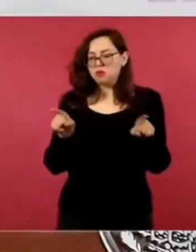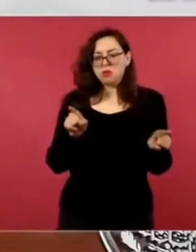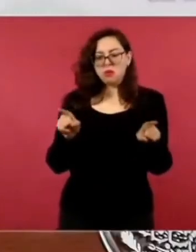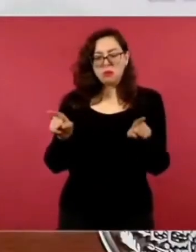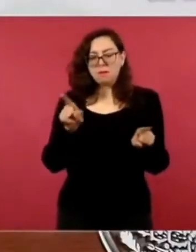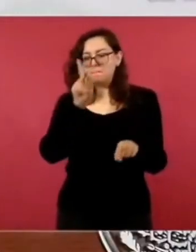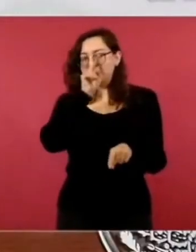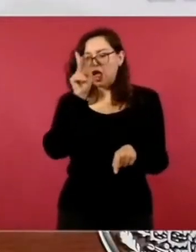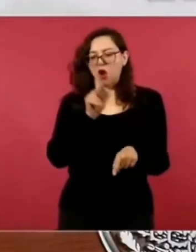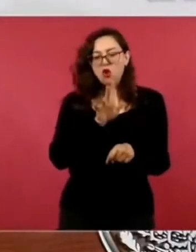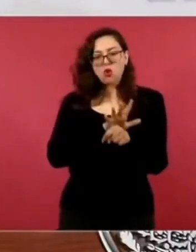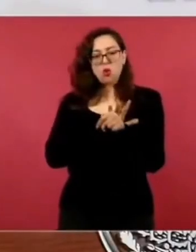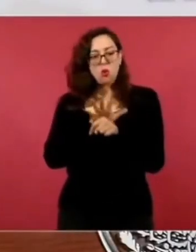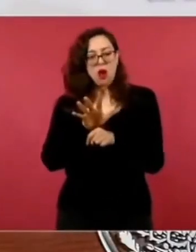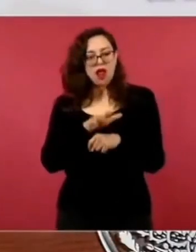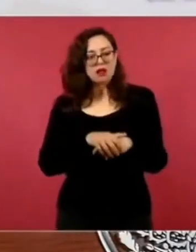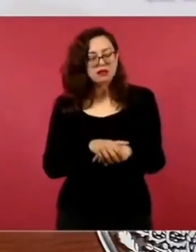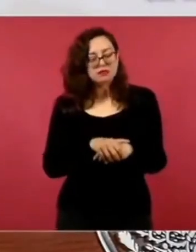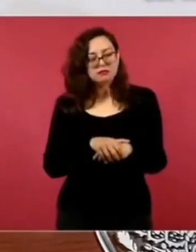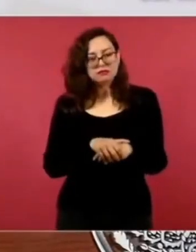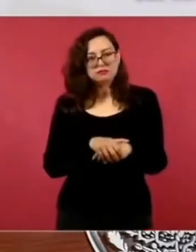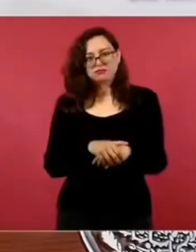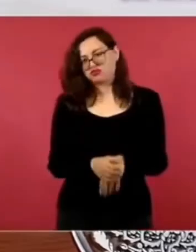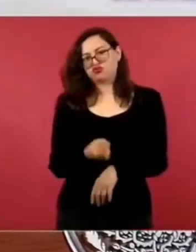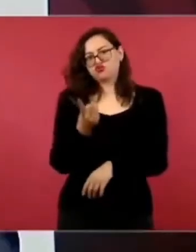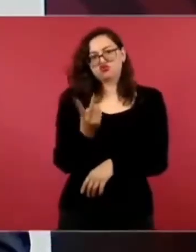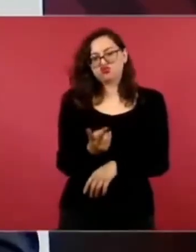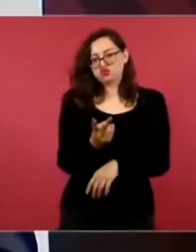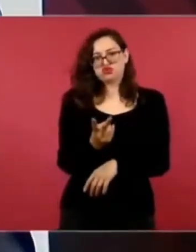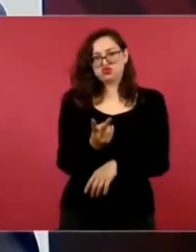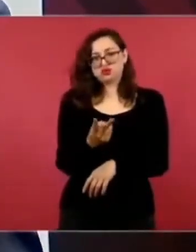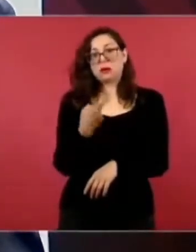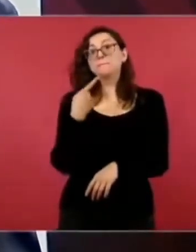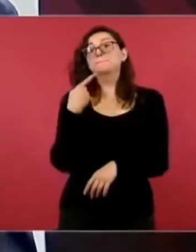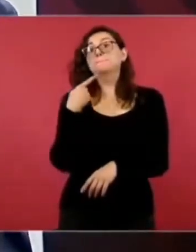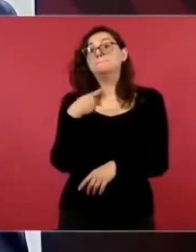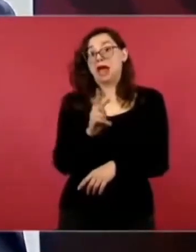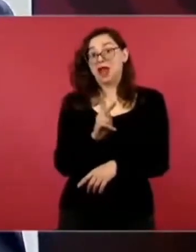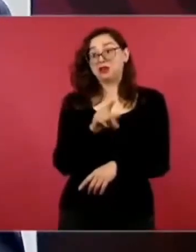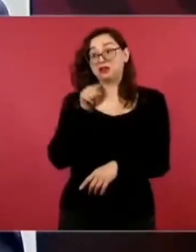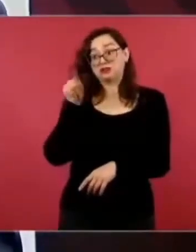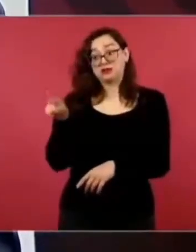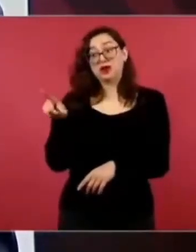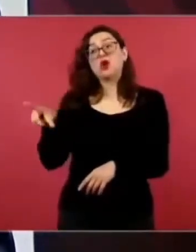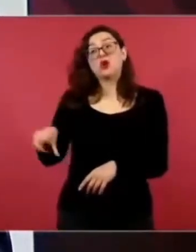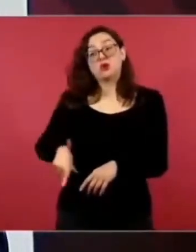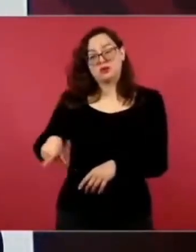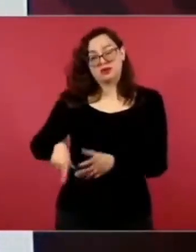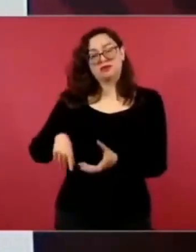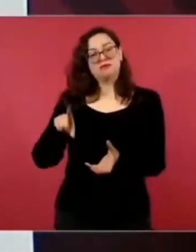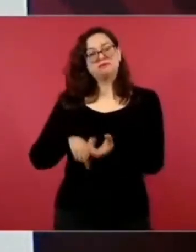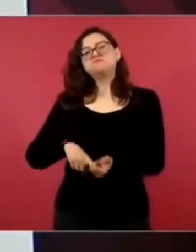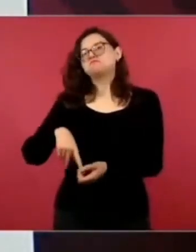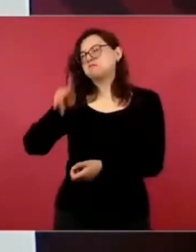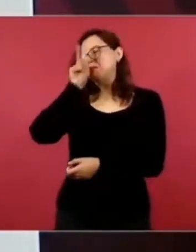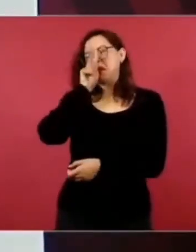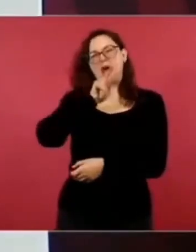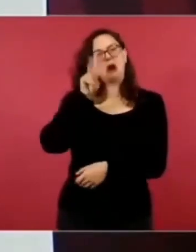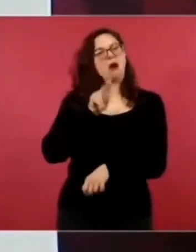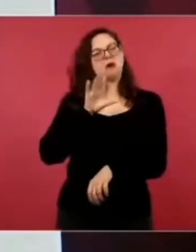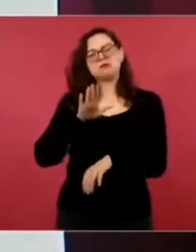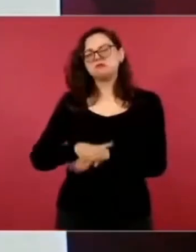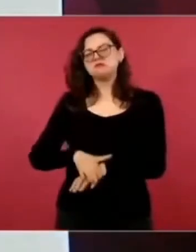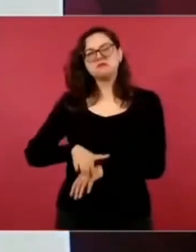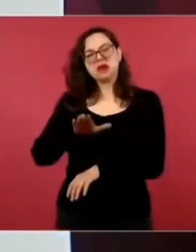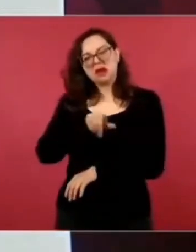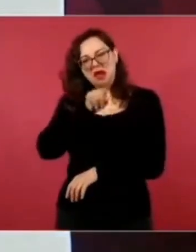Los dos son corruptos, pero hay niveles porque